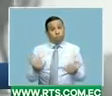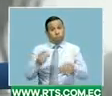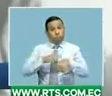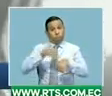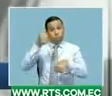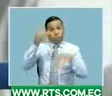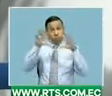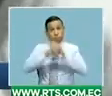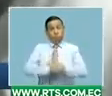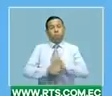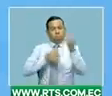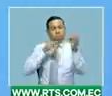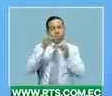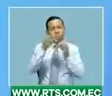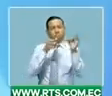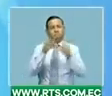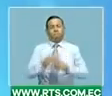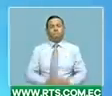Emisión Estelar.